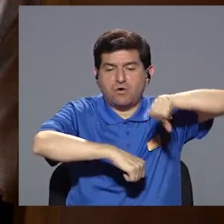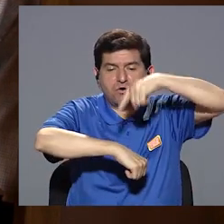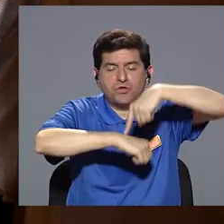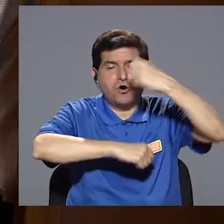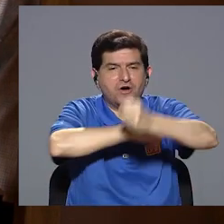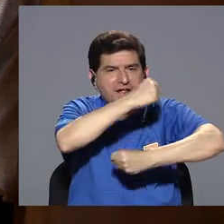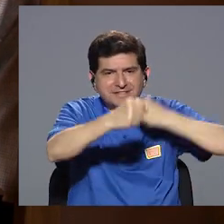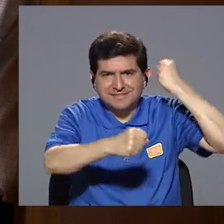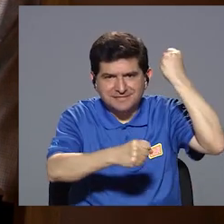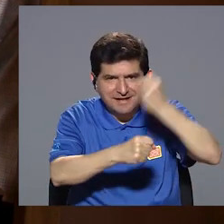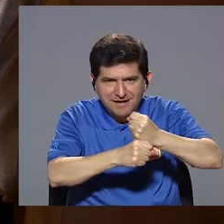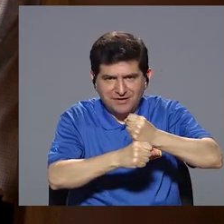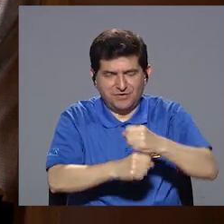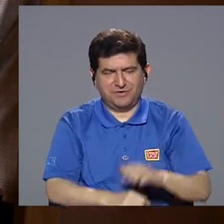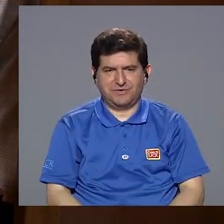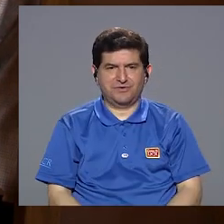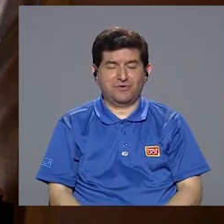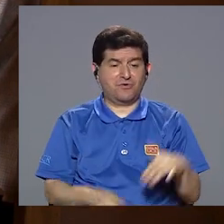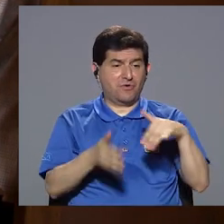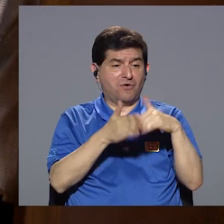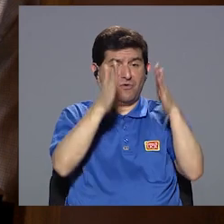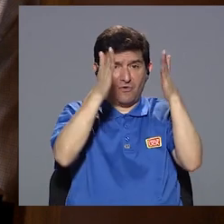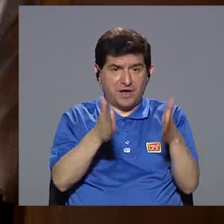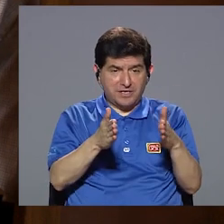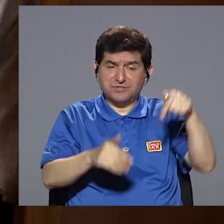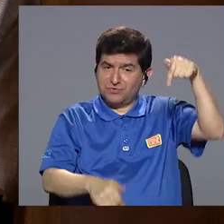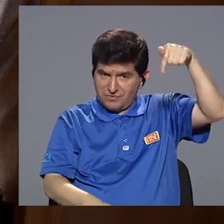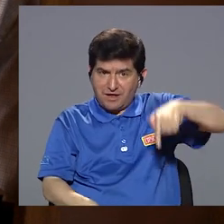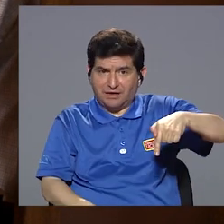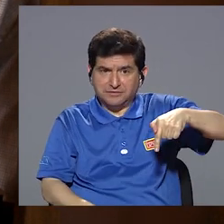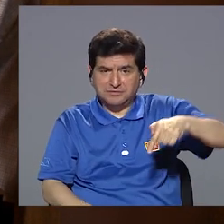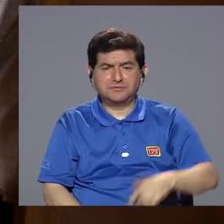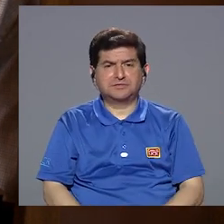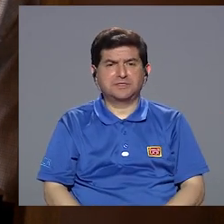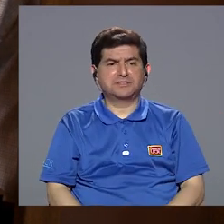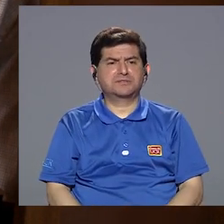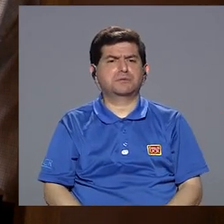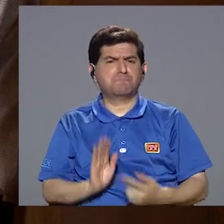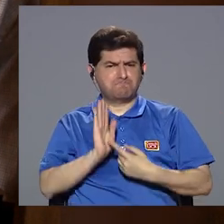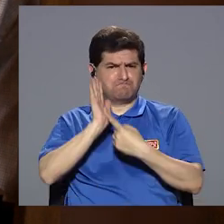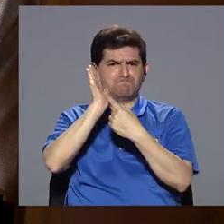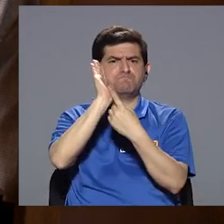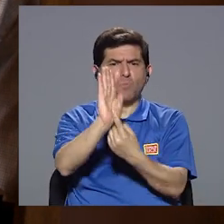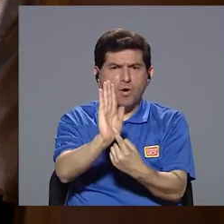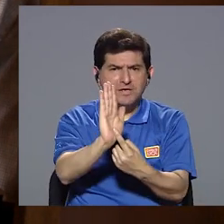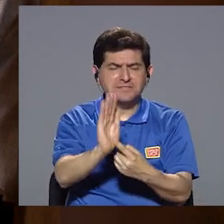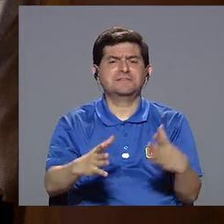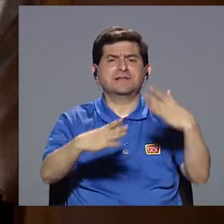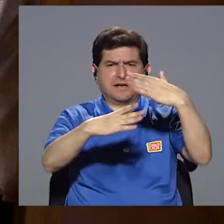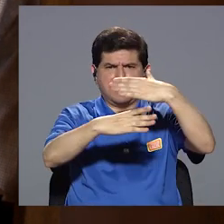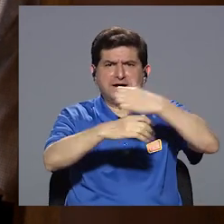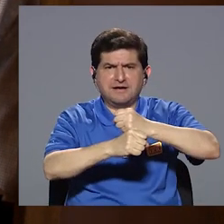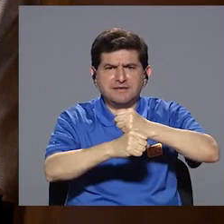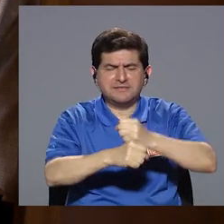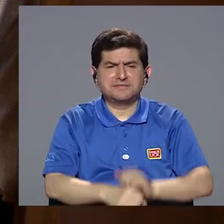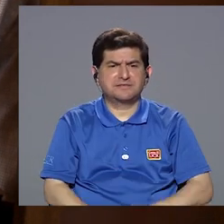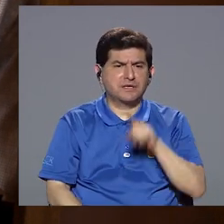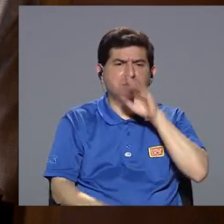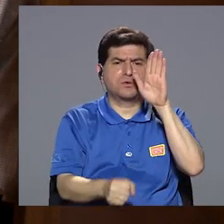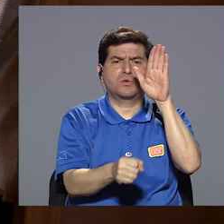millón de horas anuales en que nuestro estudiantado expresa manifiesta y